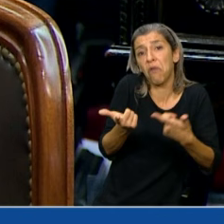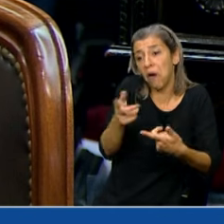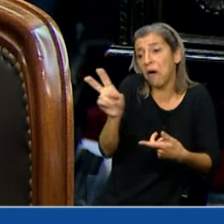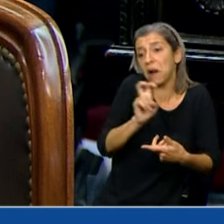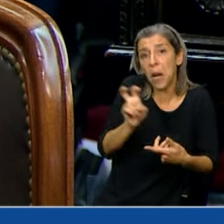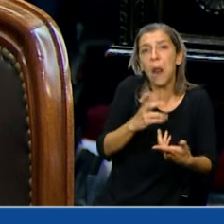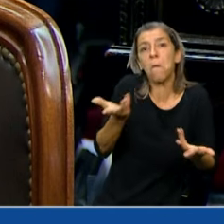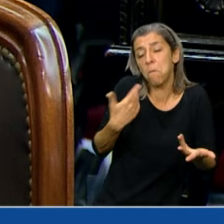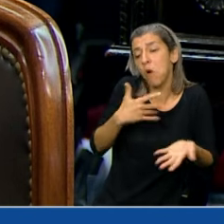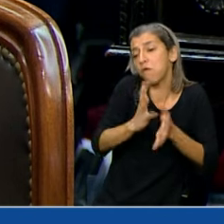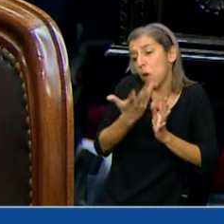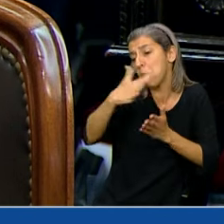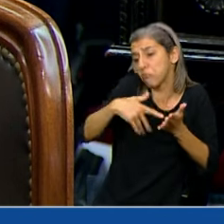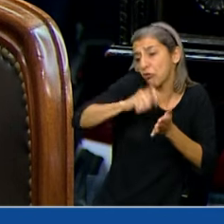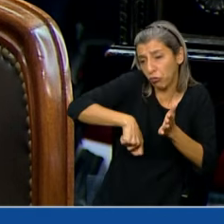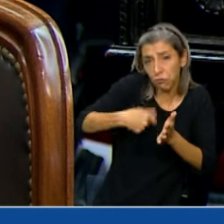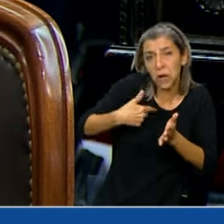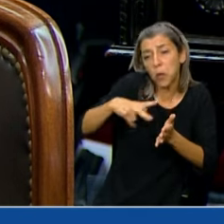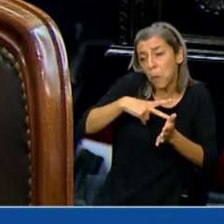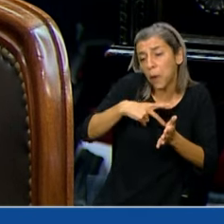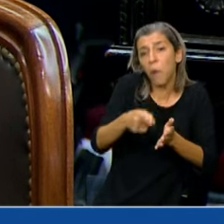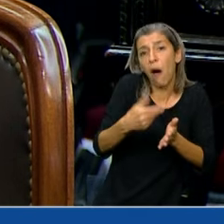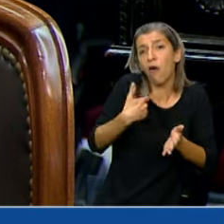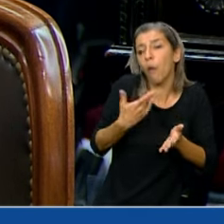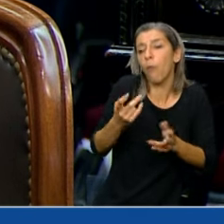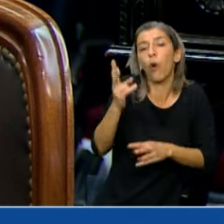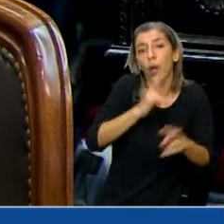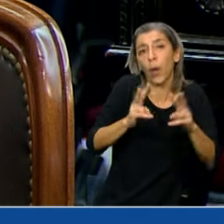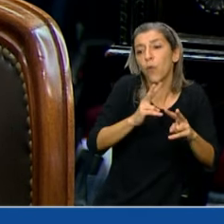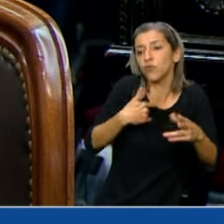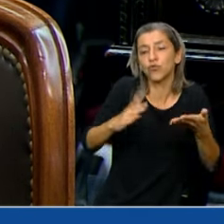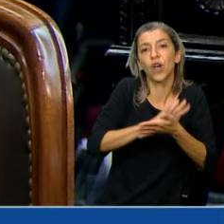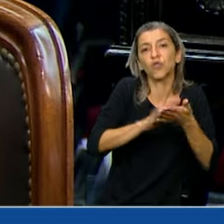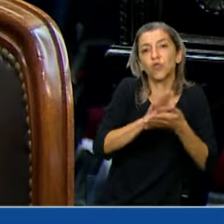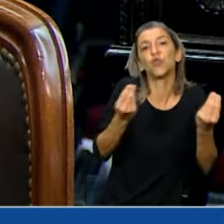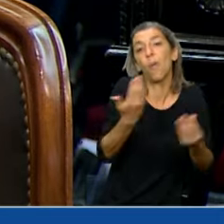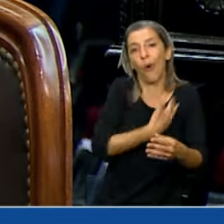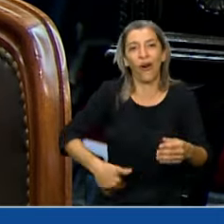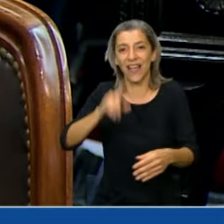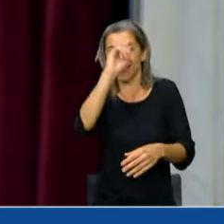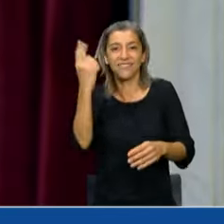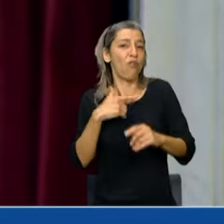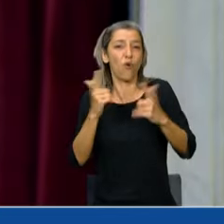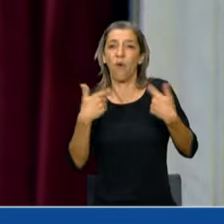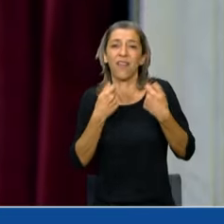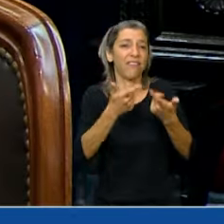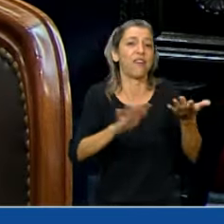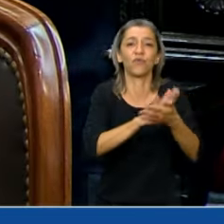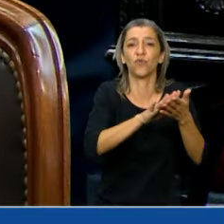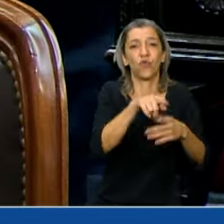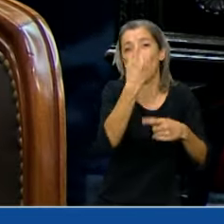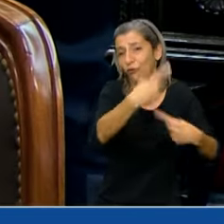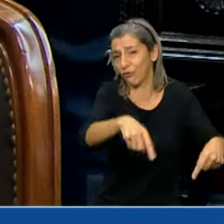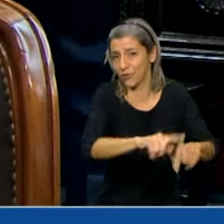contrato privado resolver algo que el estado ausente no resuelve su tiempo diputada dos opciones